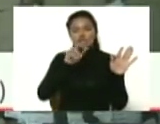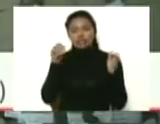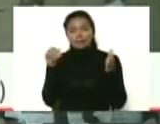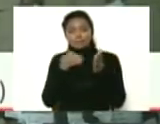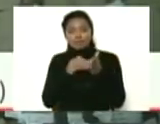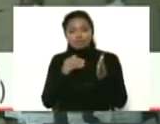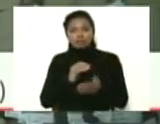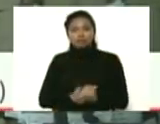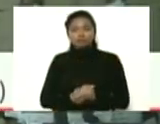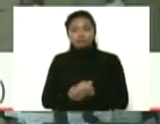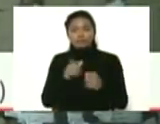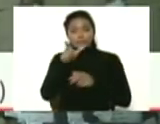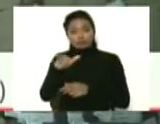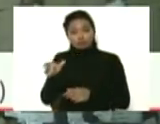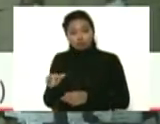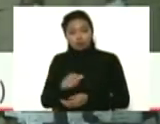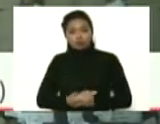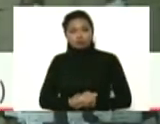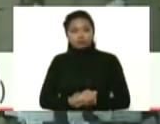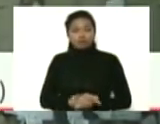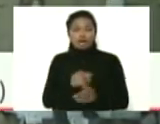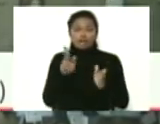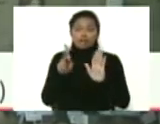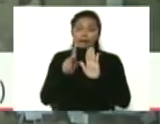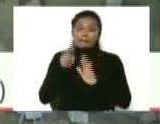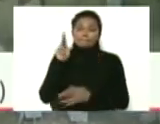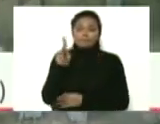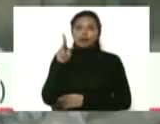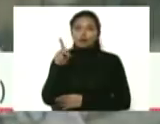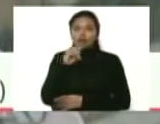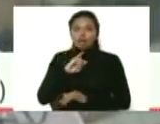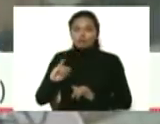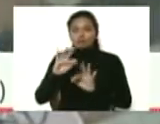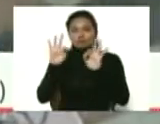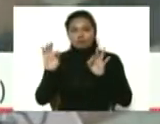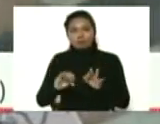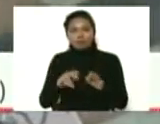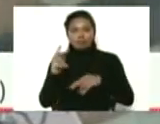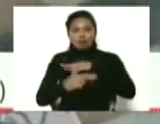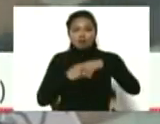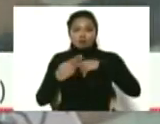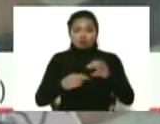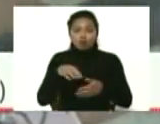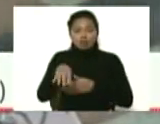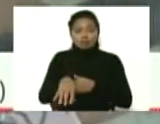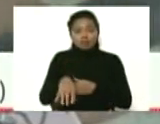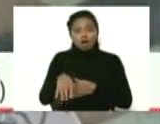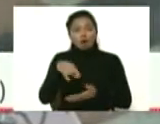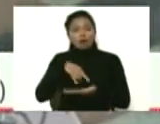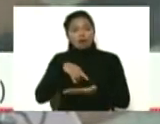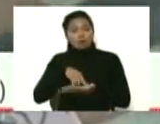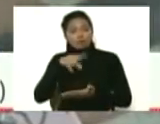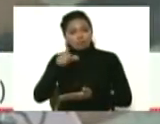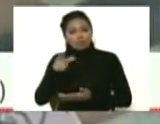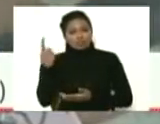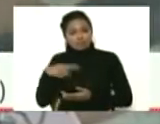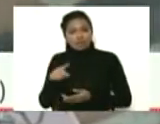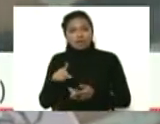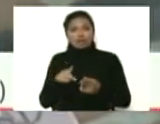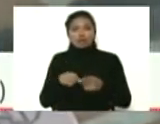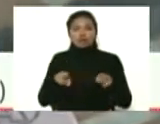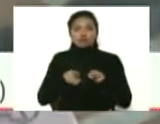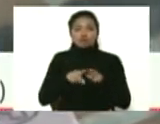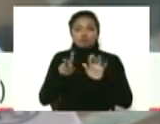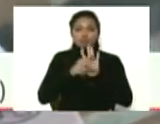mil habitantes. En esta parroquia, como pulmón de la revolución y como pulmón del Estado Carabobo, contamos